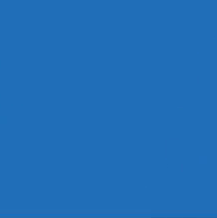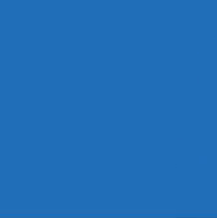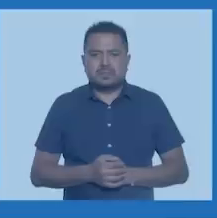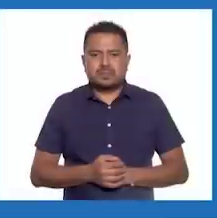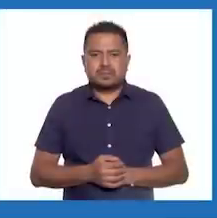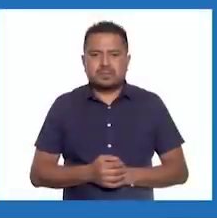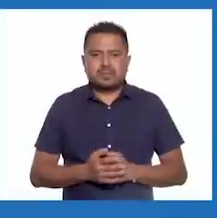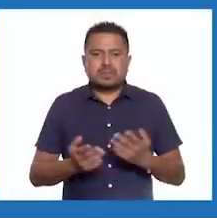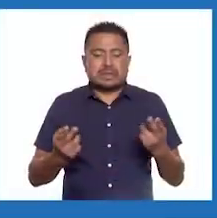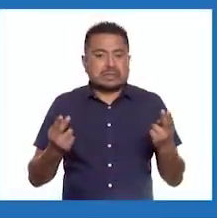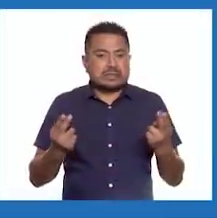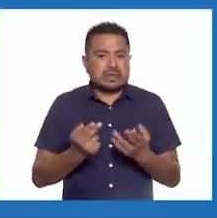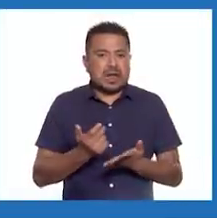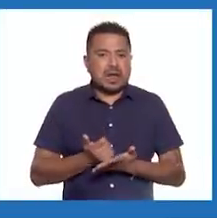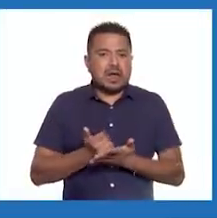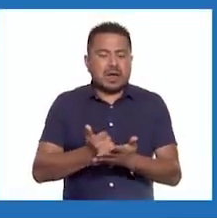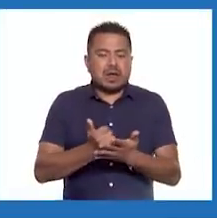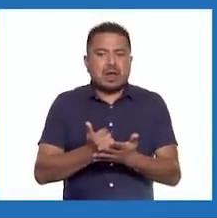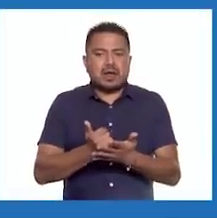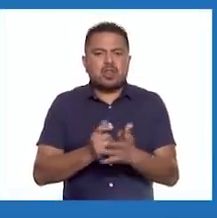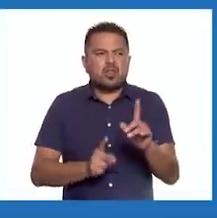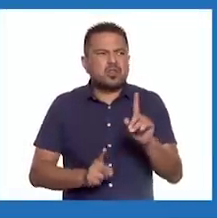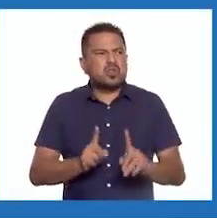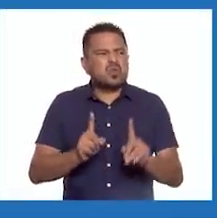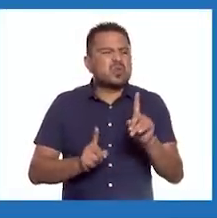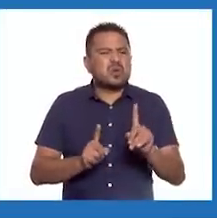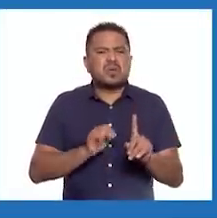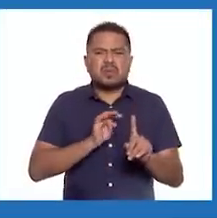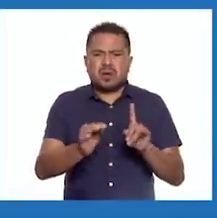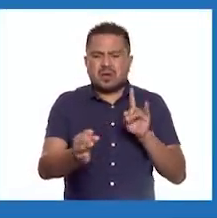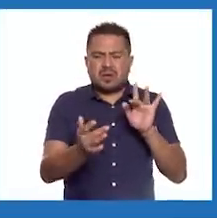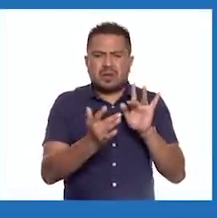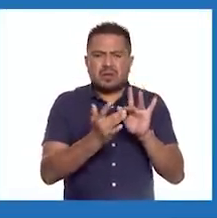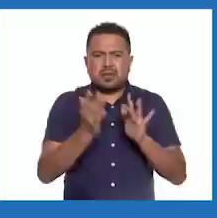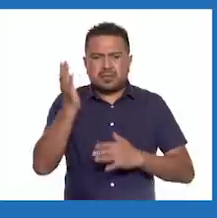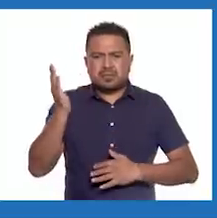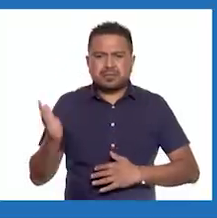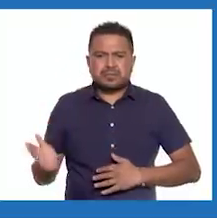Si necesitas ayuda para resolver tus dudas, contáctanos.